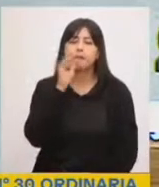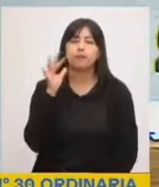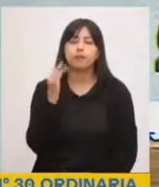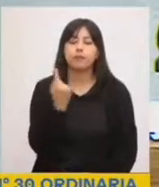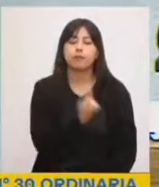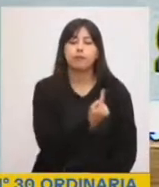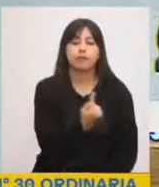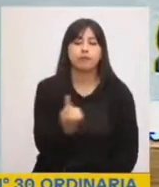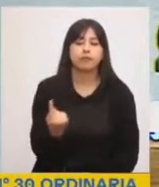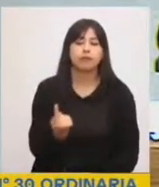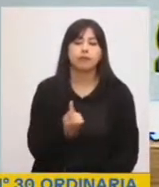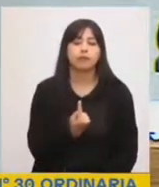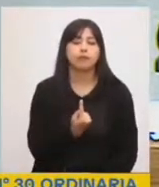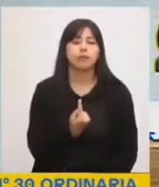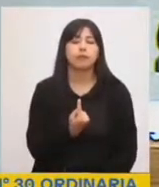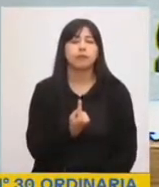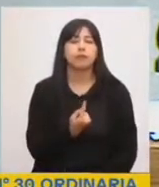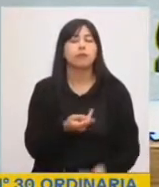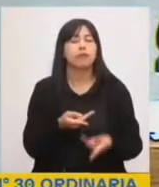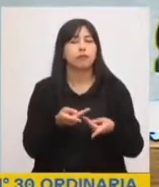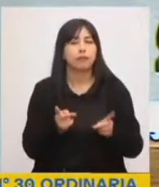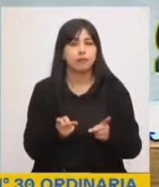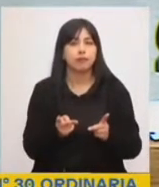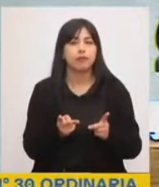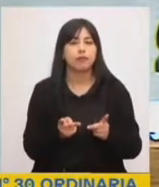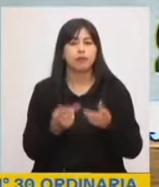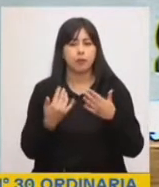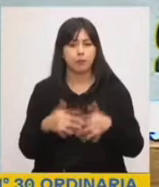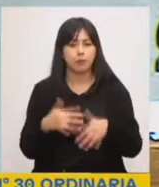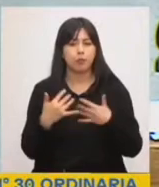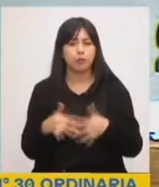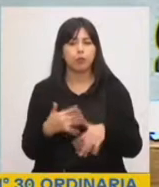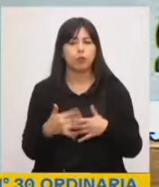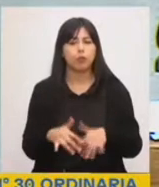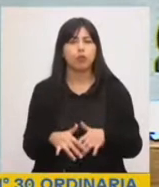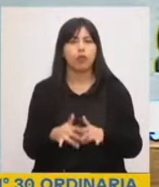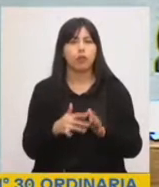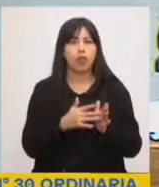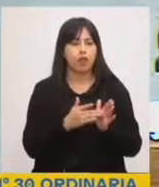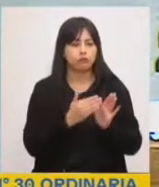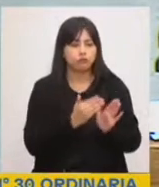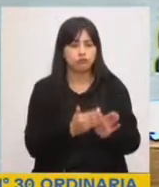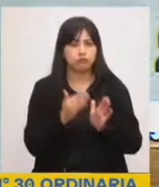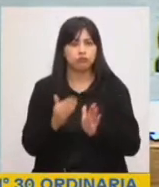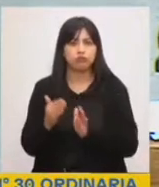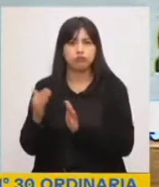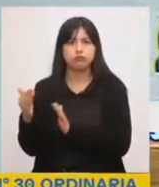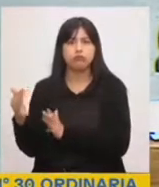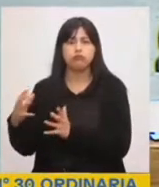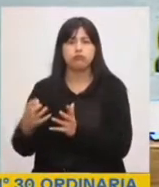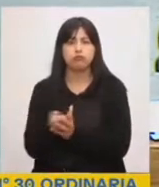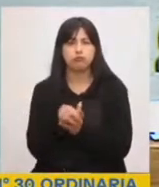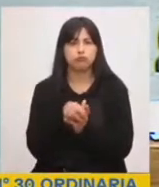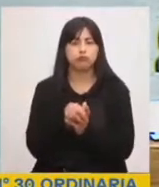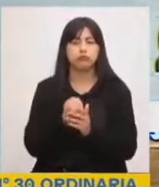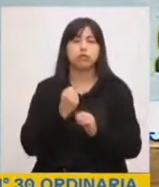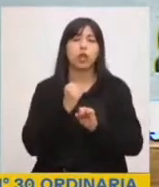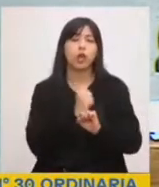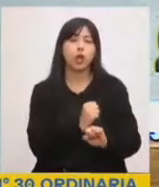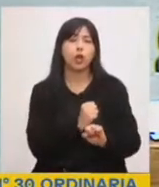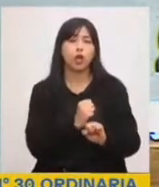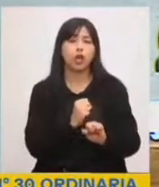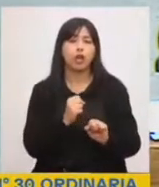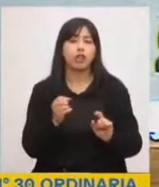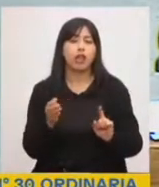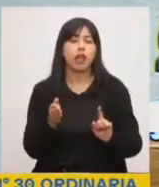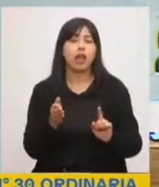miembros, que han permitido lograr hitos significativos en la lucha contra el crimen organizado y el narcotráfico. Un ejemplo reciente